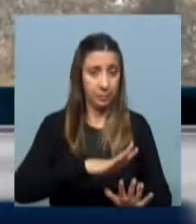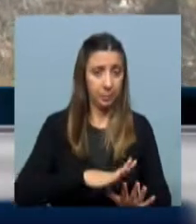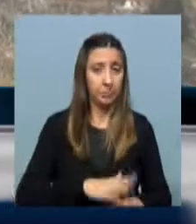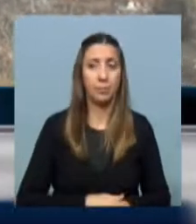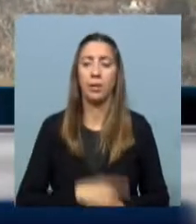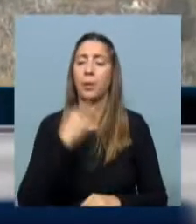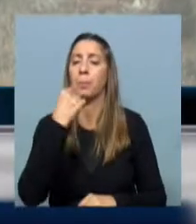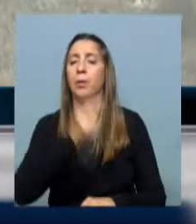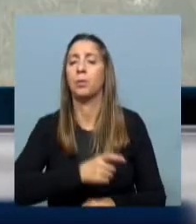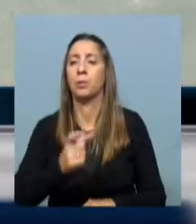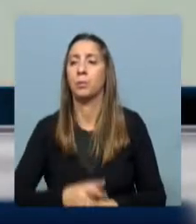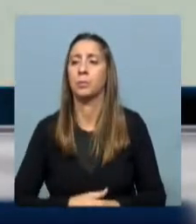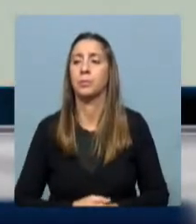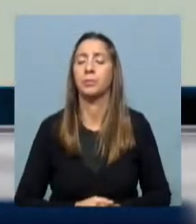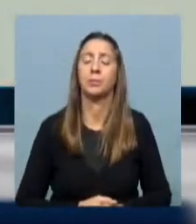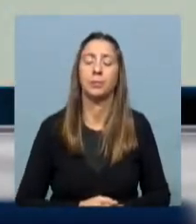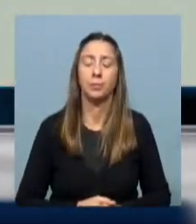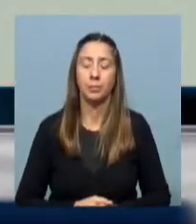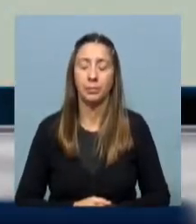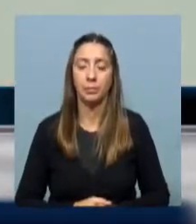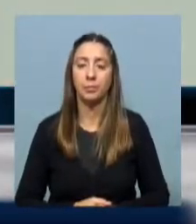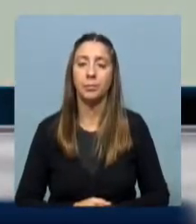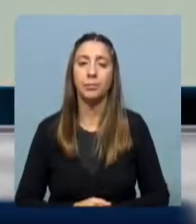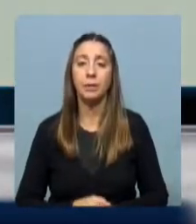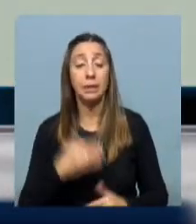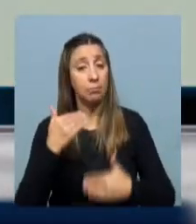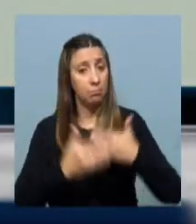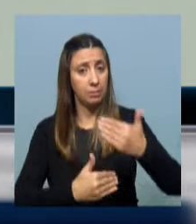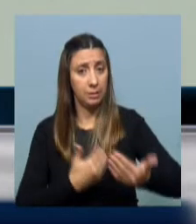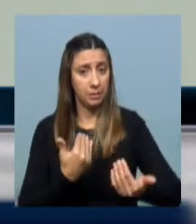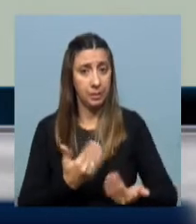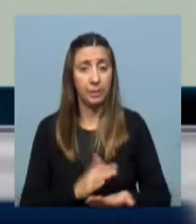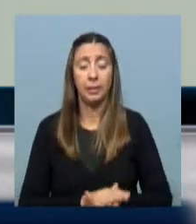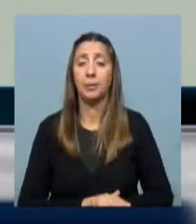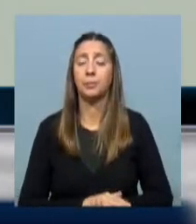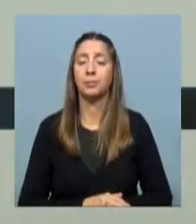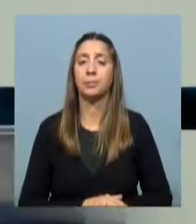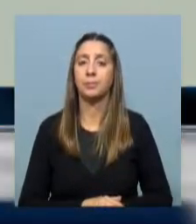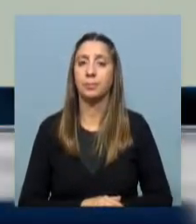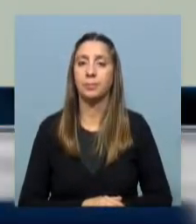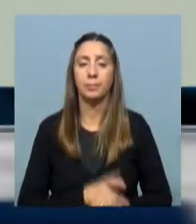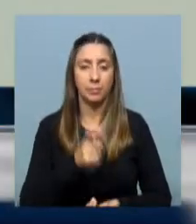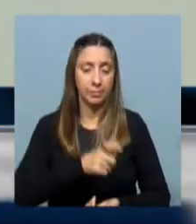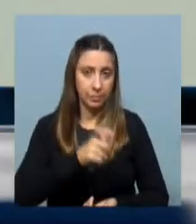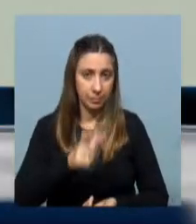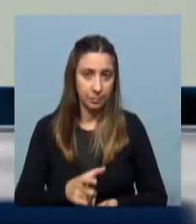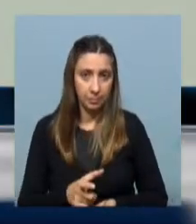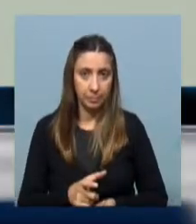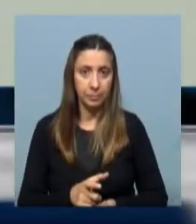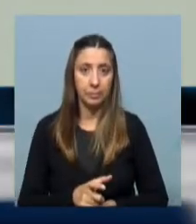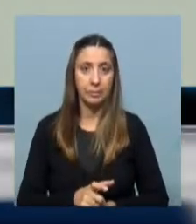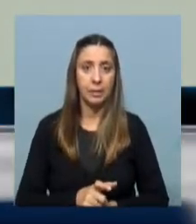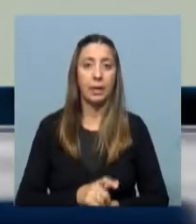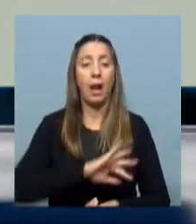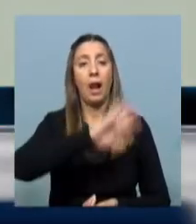puede, que nos sigue llegando de la gente. Porque, ahí vamos a porque puede a avanzar en desplazarse personal en la cima